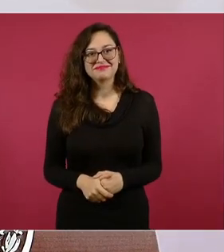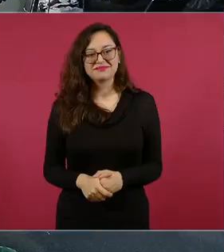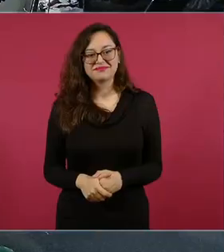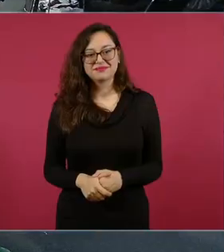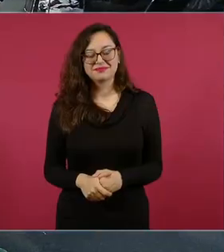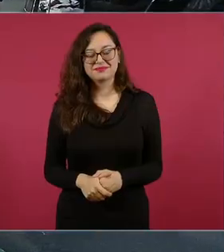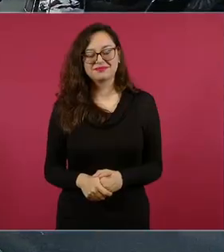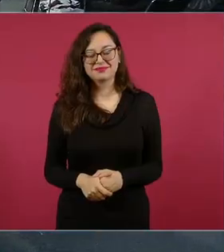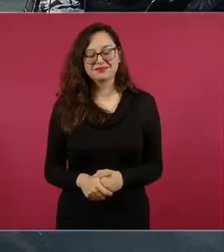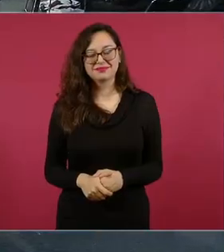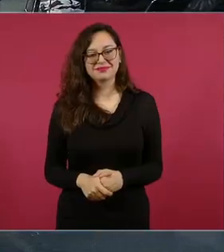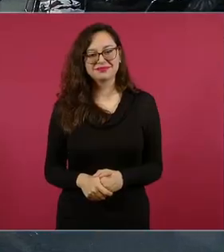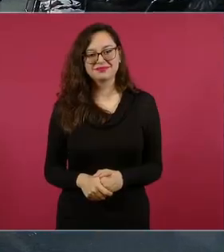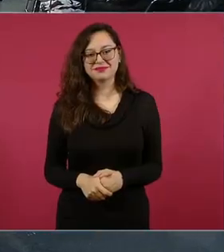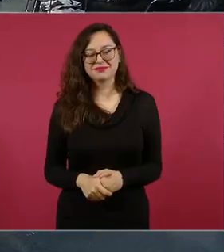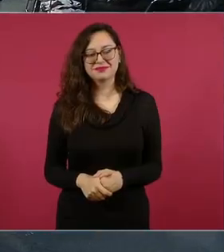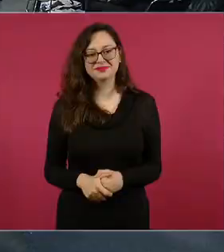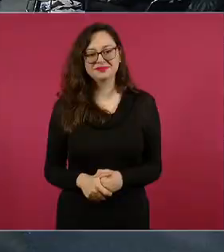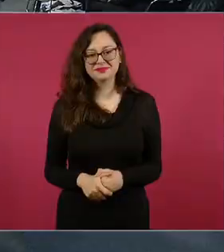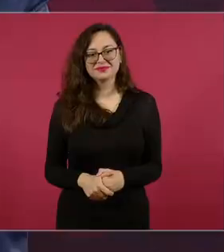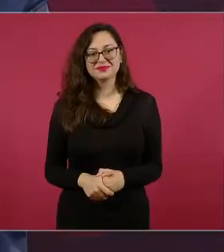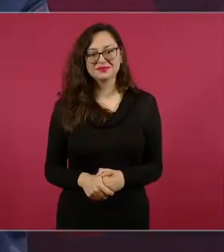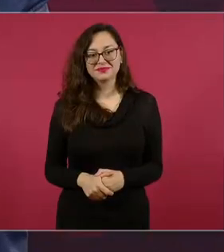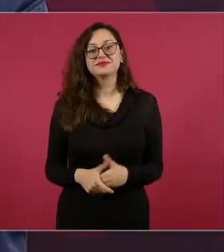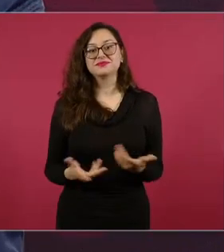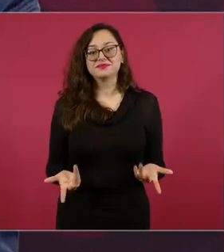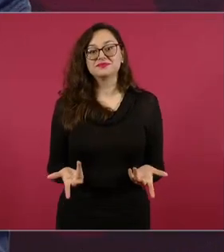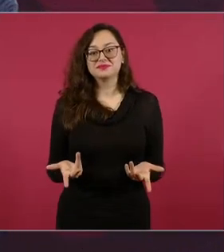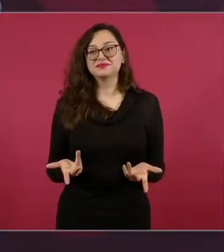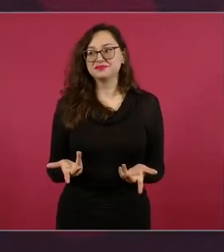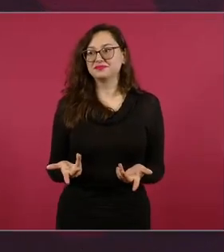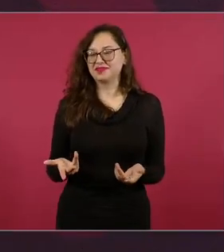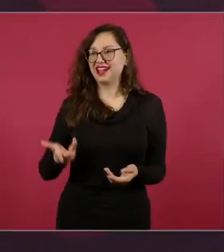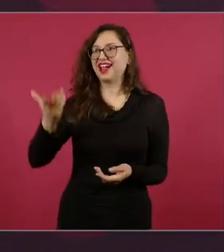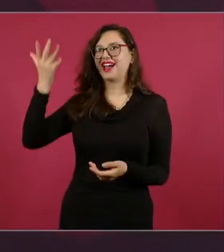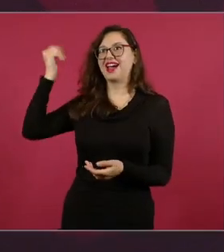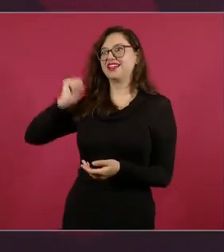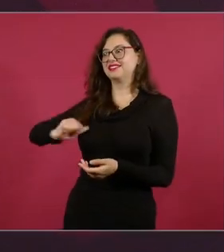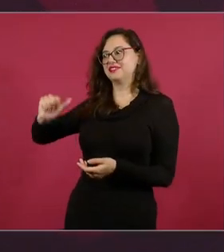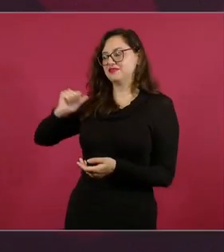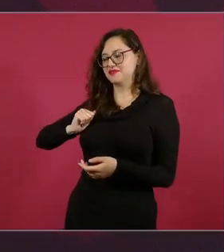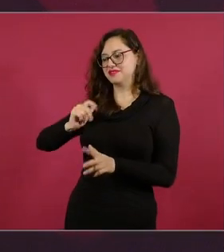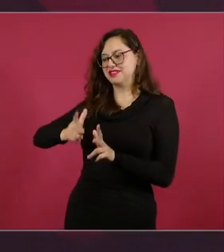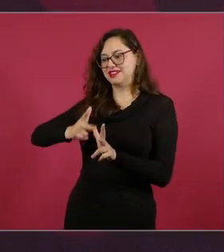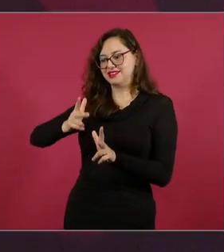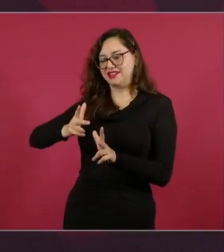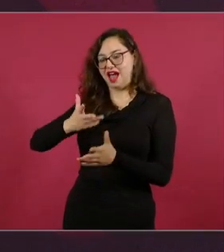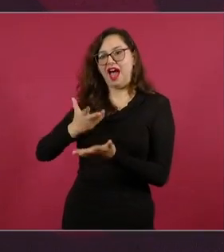Además que llegué de nuevo en tren. Entonces, imagínense